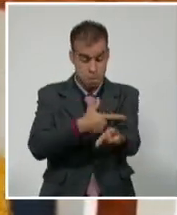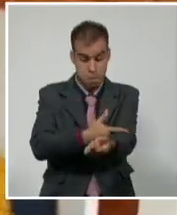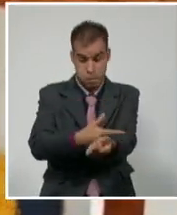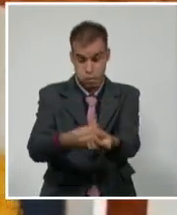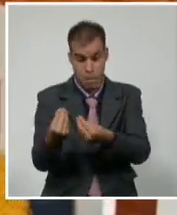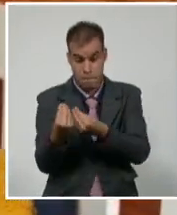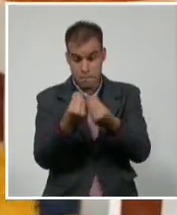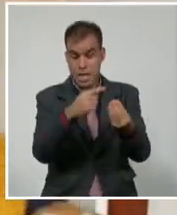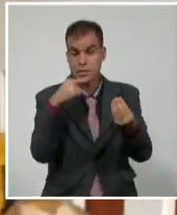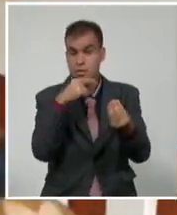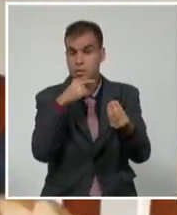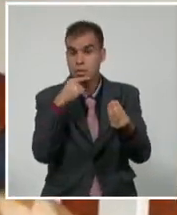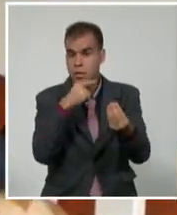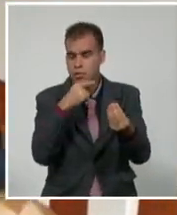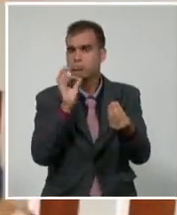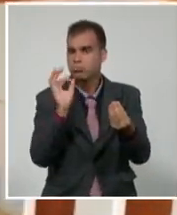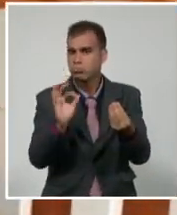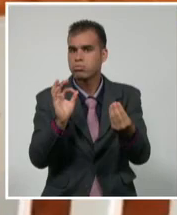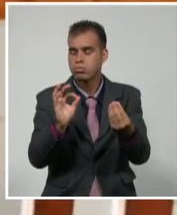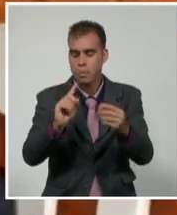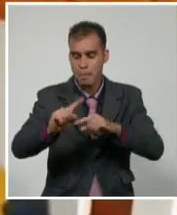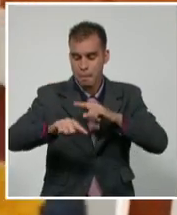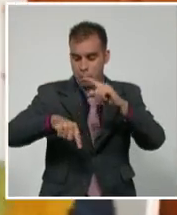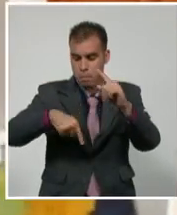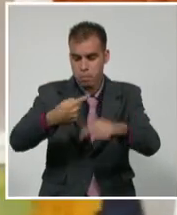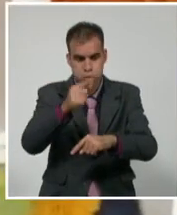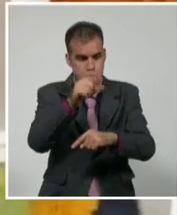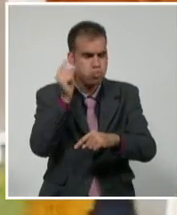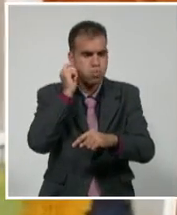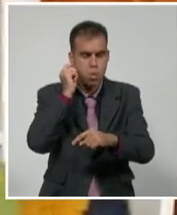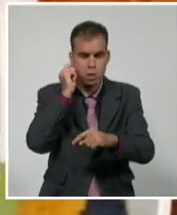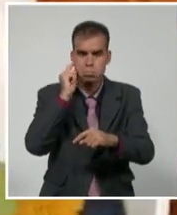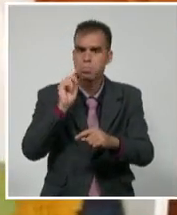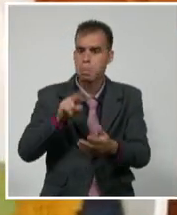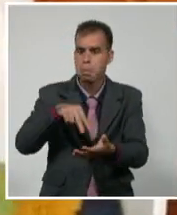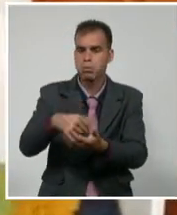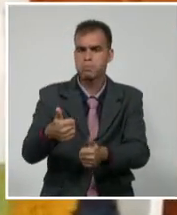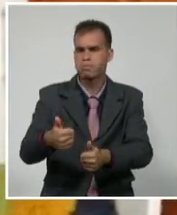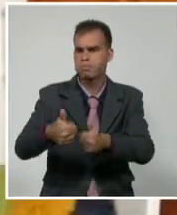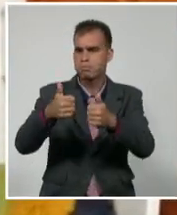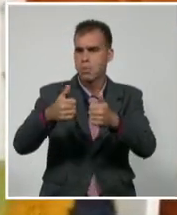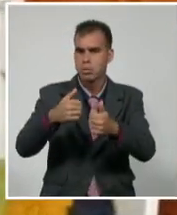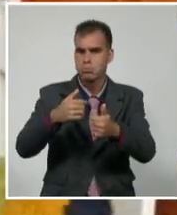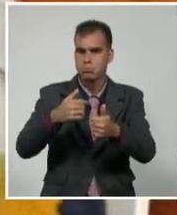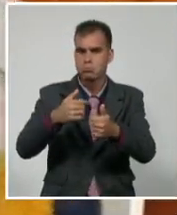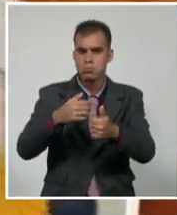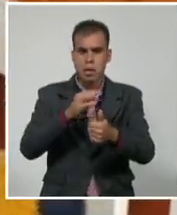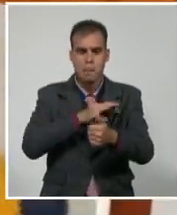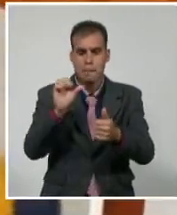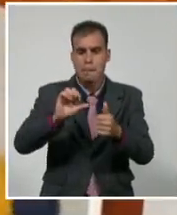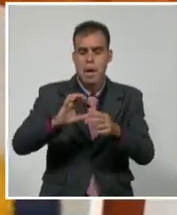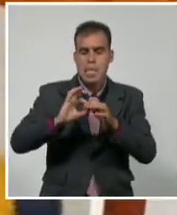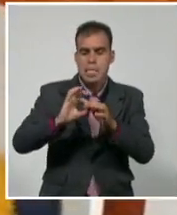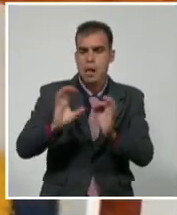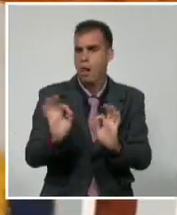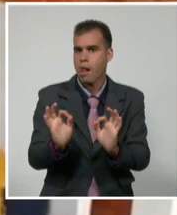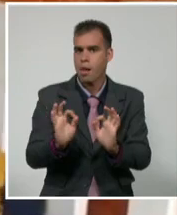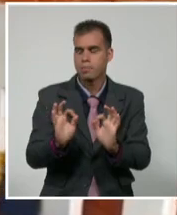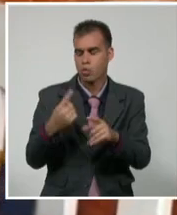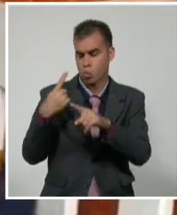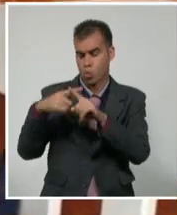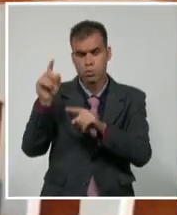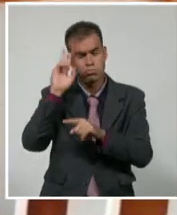2 dosis, le dieron la dosis 0. Y al otro día la señora se levantó, eso me puso muy contento. Tengo otra historia de un muchacho de